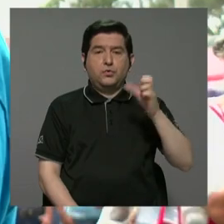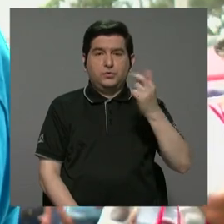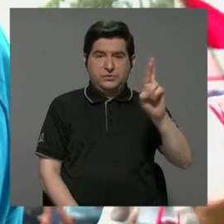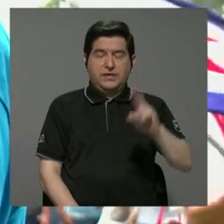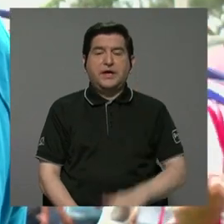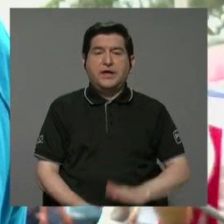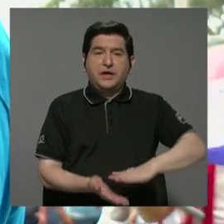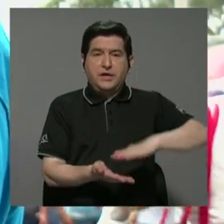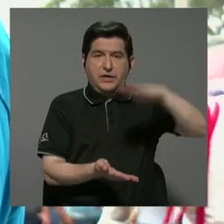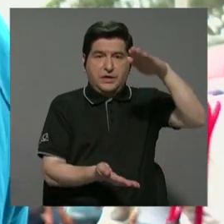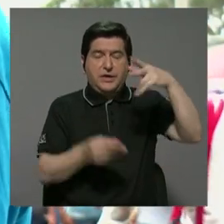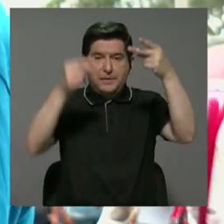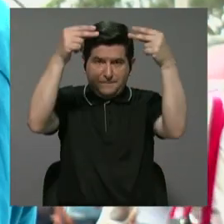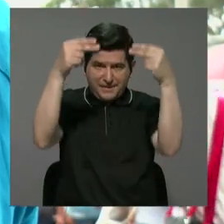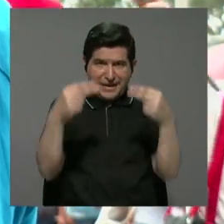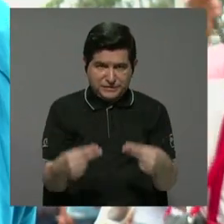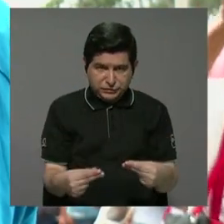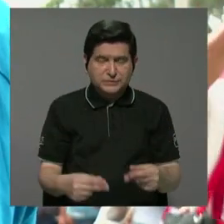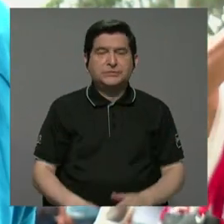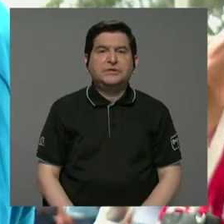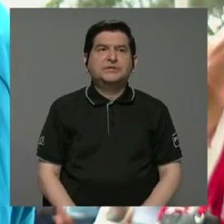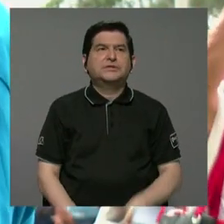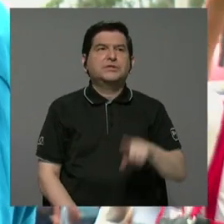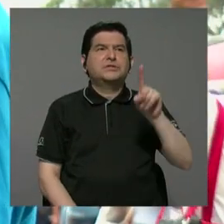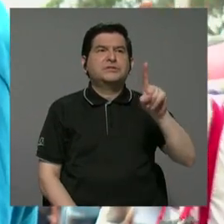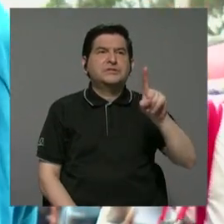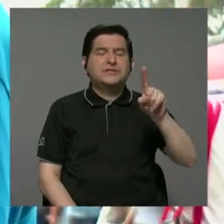ha incrementado el presupuesto en